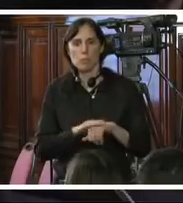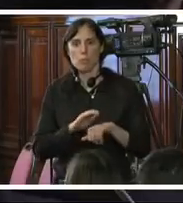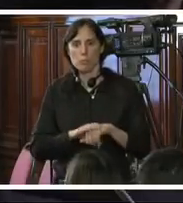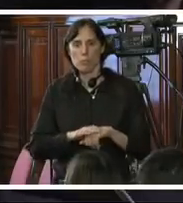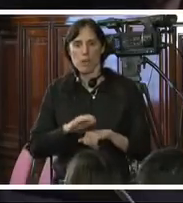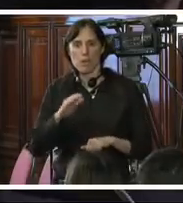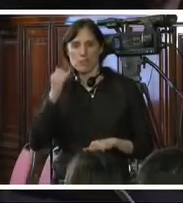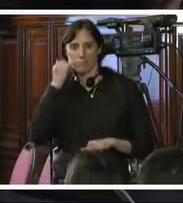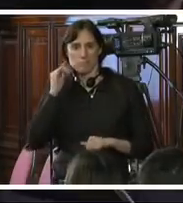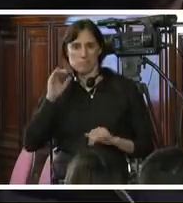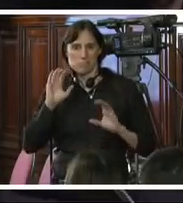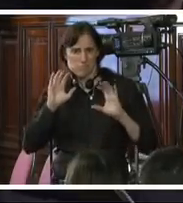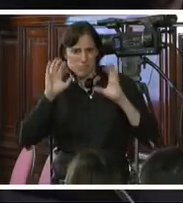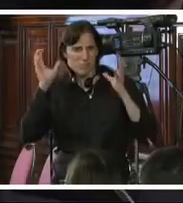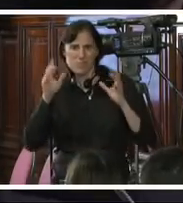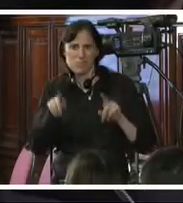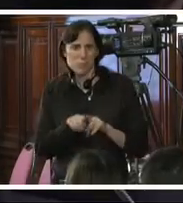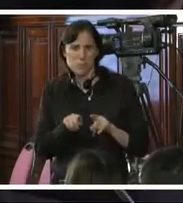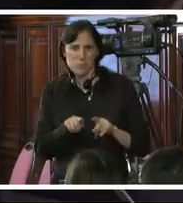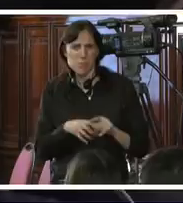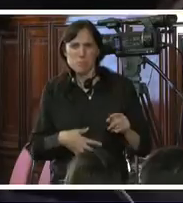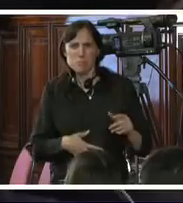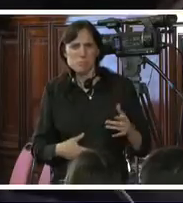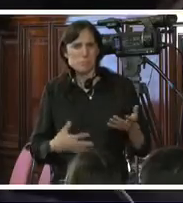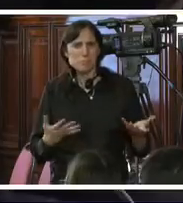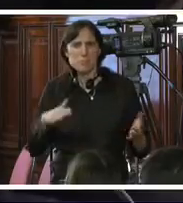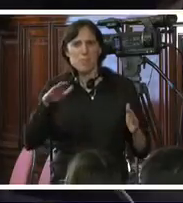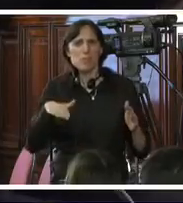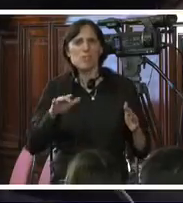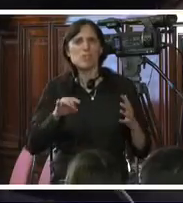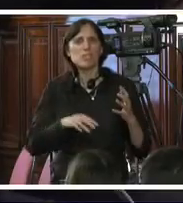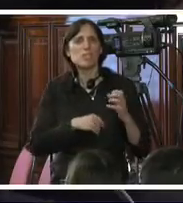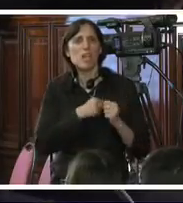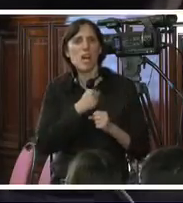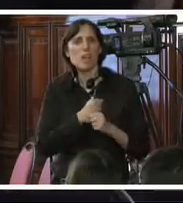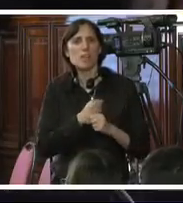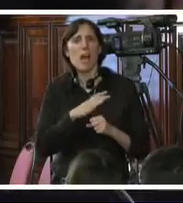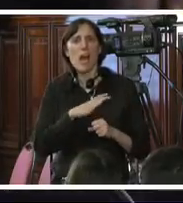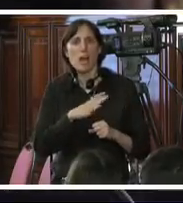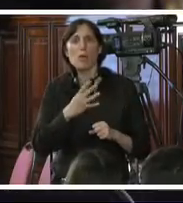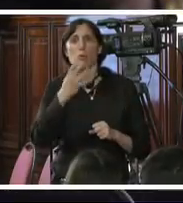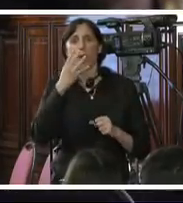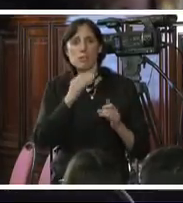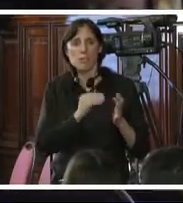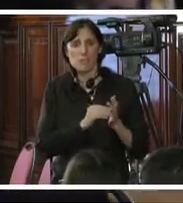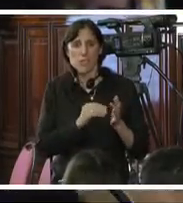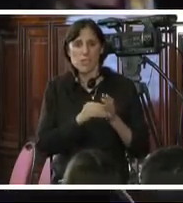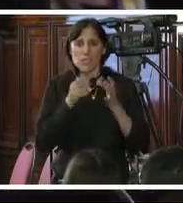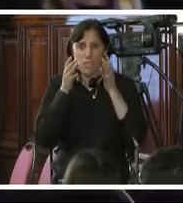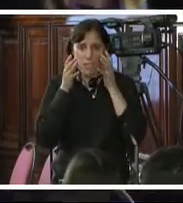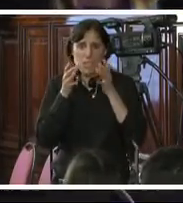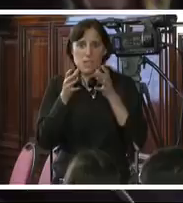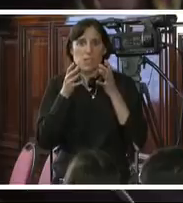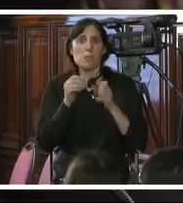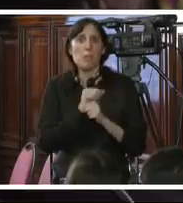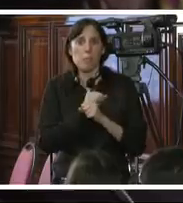edades tempranas es un evento traumático y las niñas menores de 15 años tienen 4 veces más riesgo de perder la vida durante